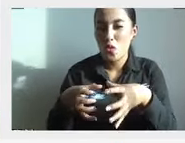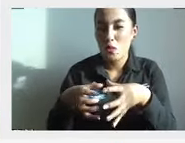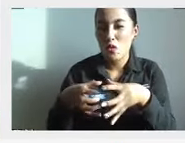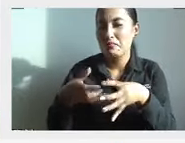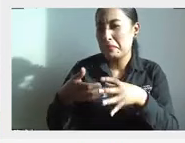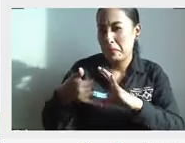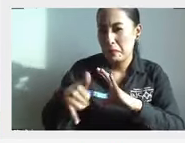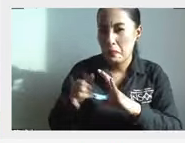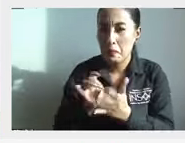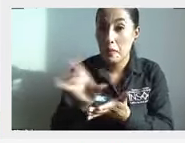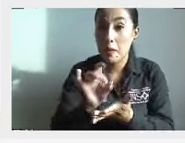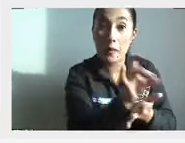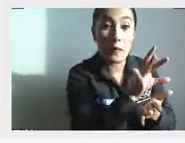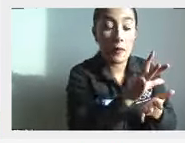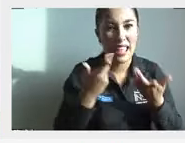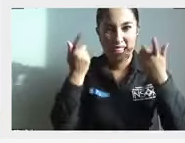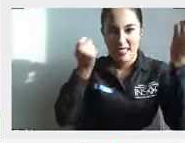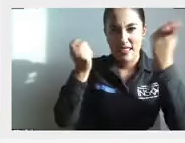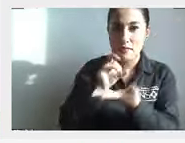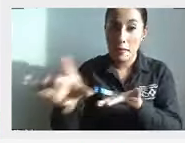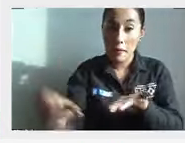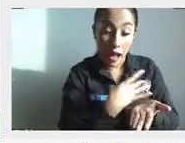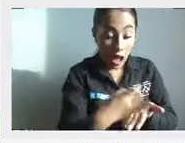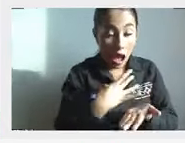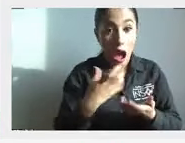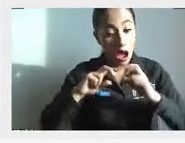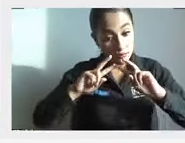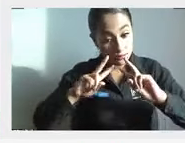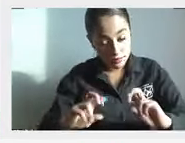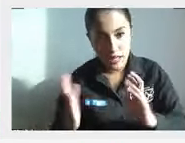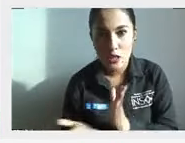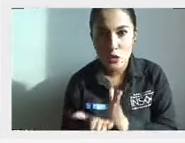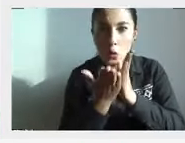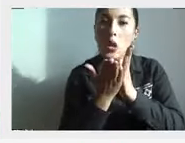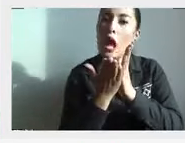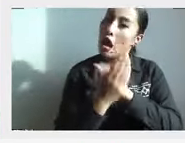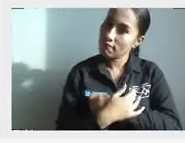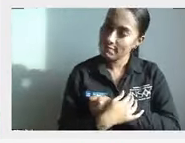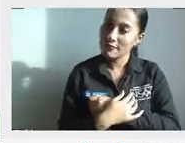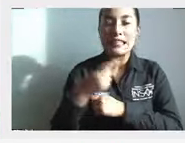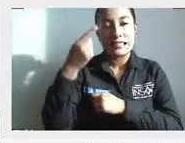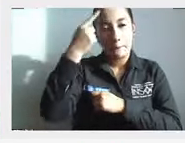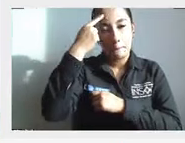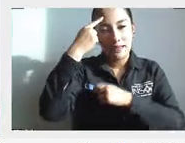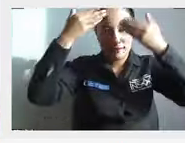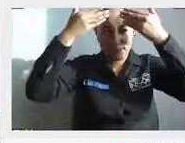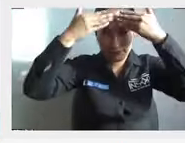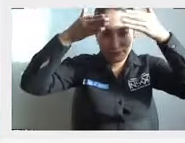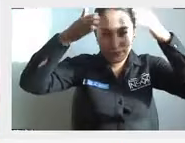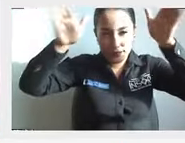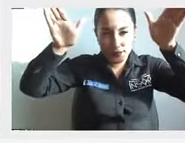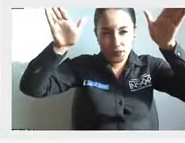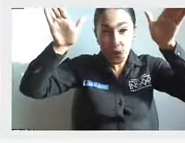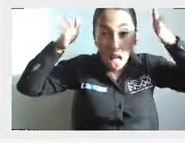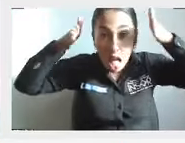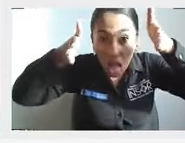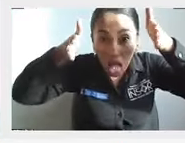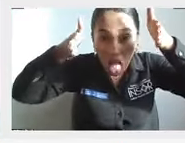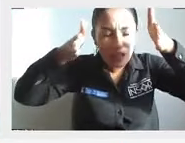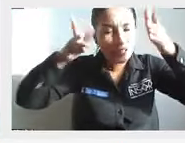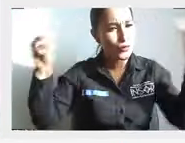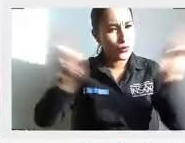allí, pero también creo que tenemos que ser muy abiertos como maestros a alejarnos de esa única